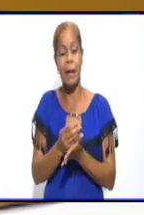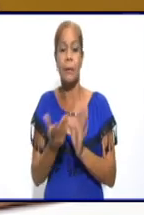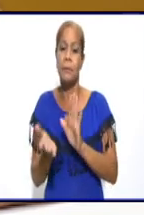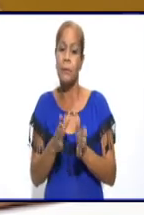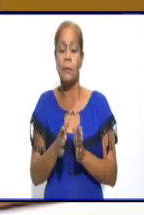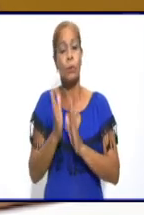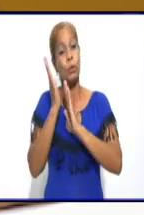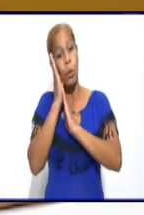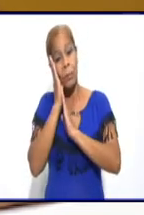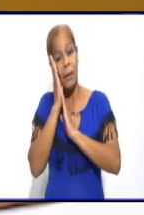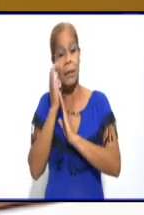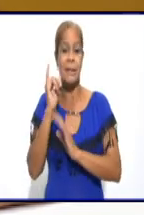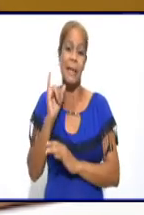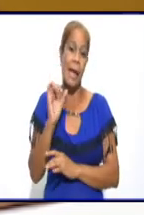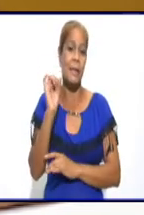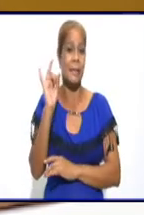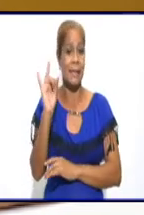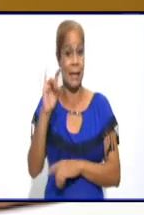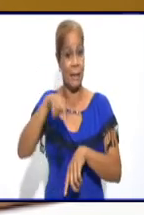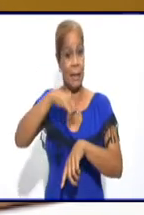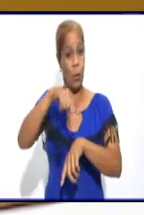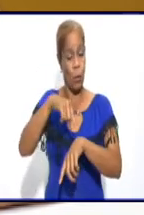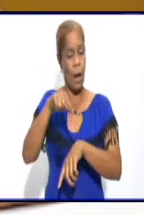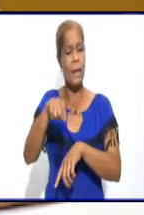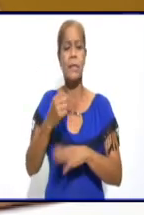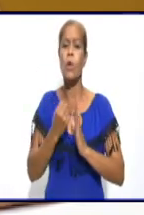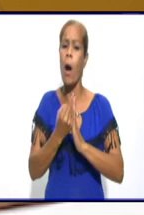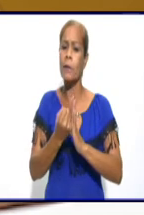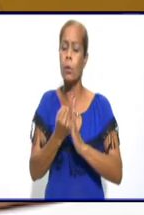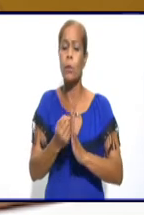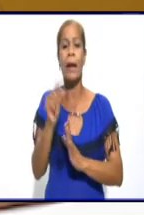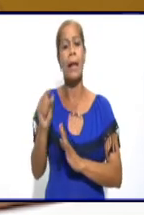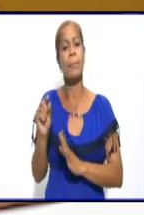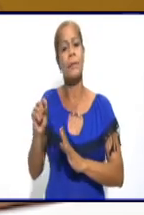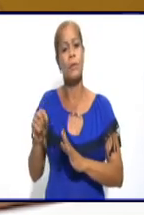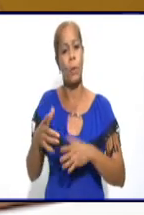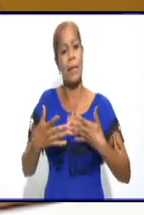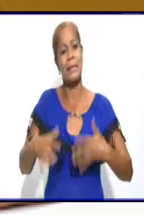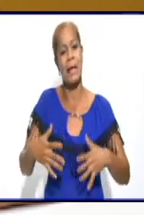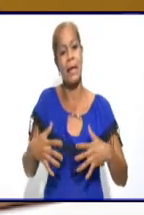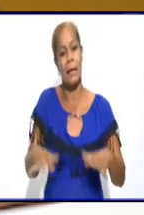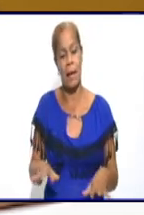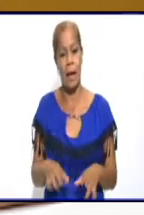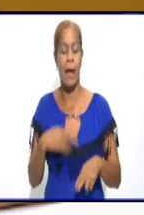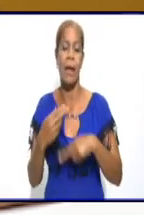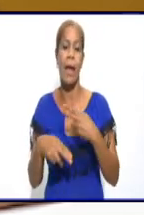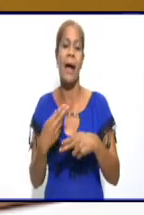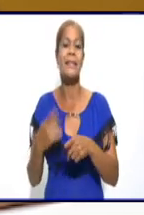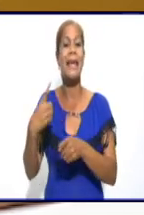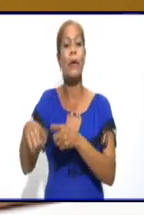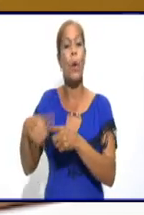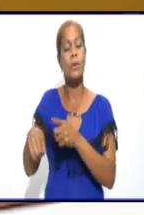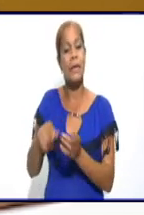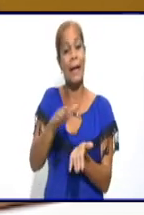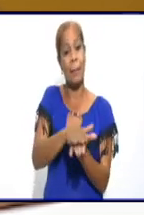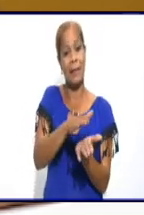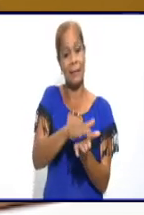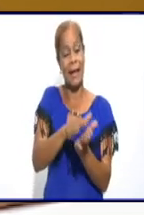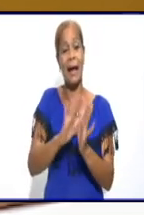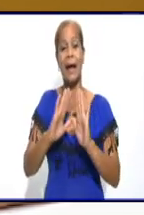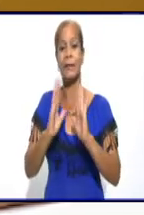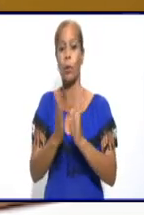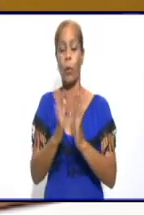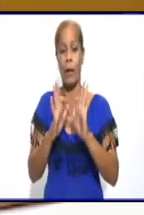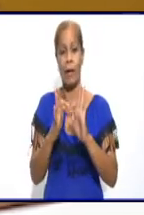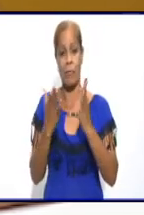eso también ayuda a que la persona se relaje hacer cosas que mantengan a la familia de los que